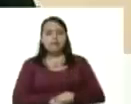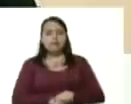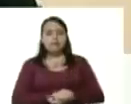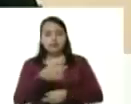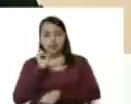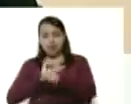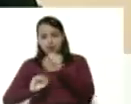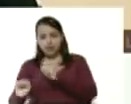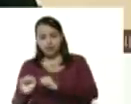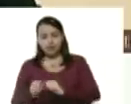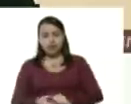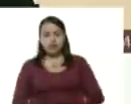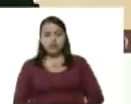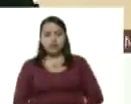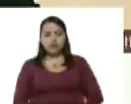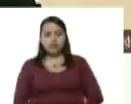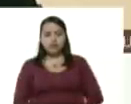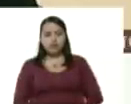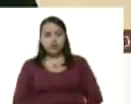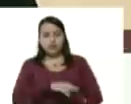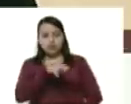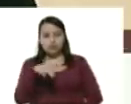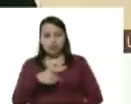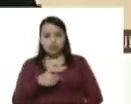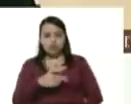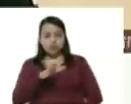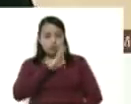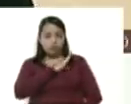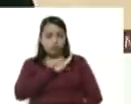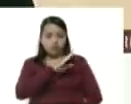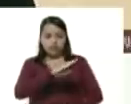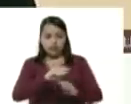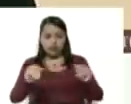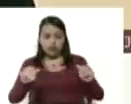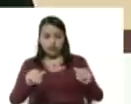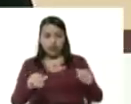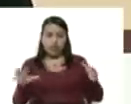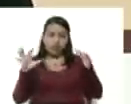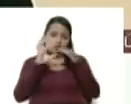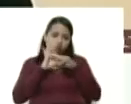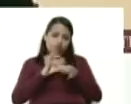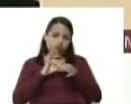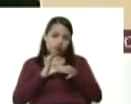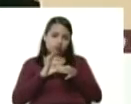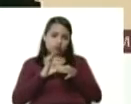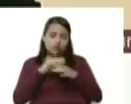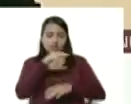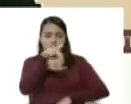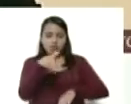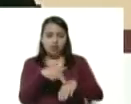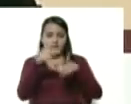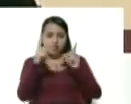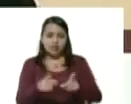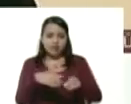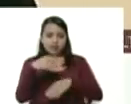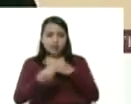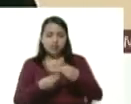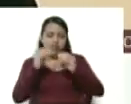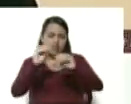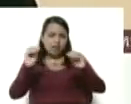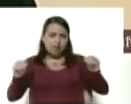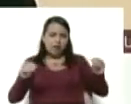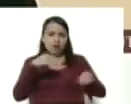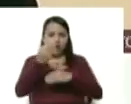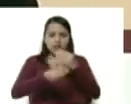defensa de nuestra integridad territorial, la unión y la unidad nacional. Ese es el llamado que estamos